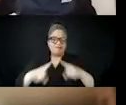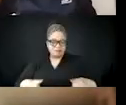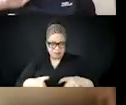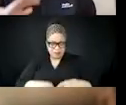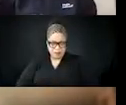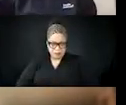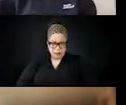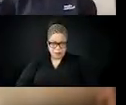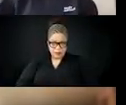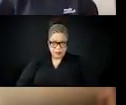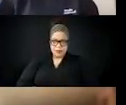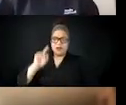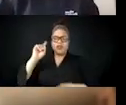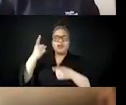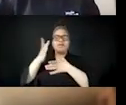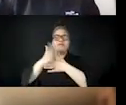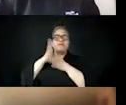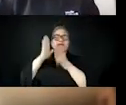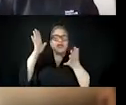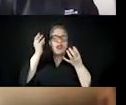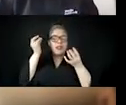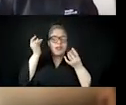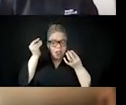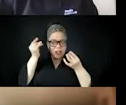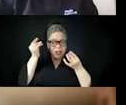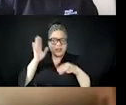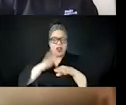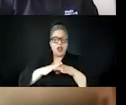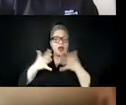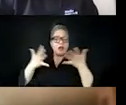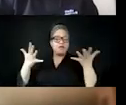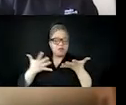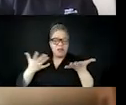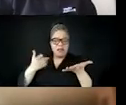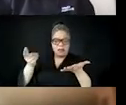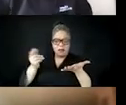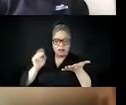información si quieren salirse del mundo